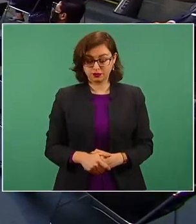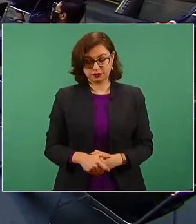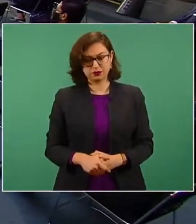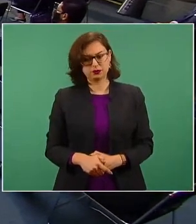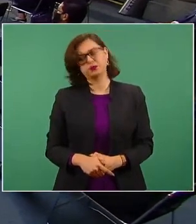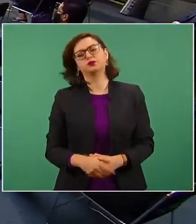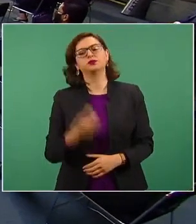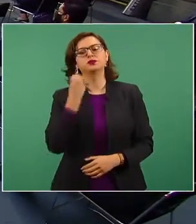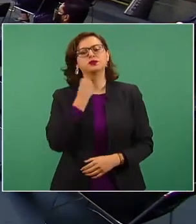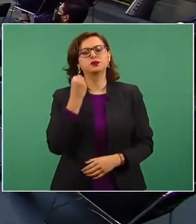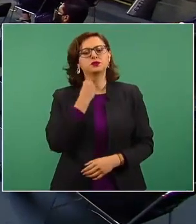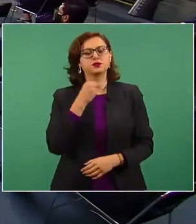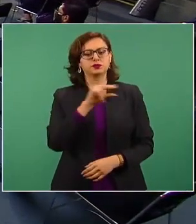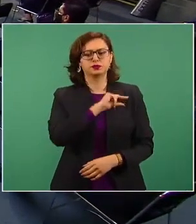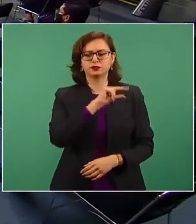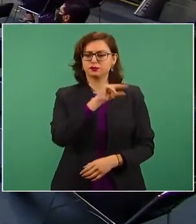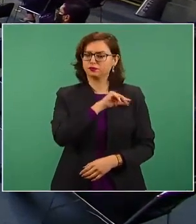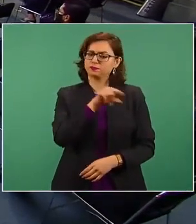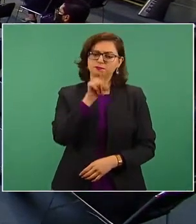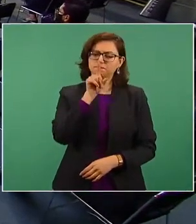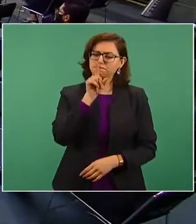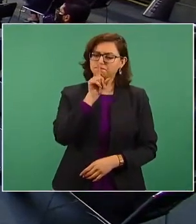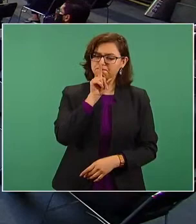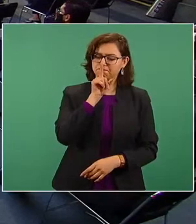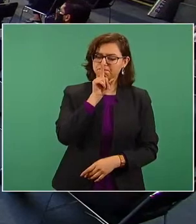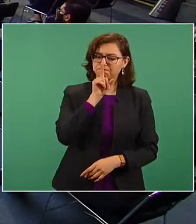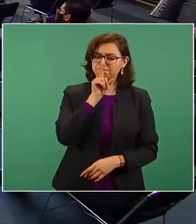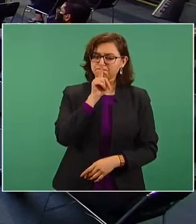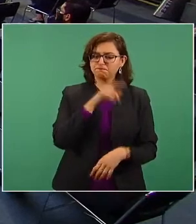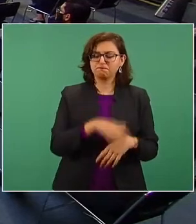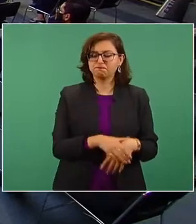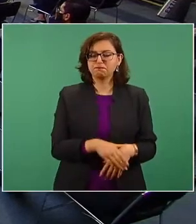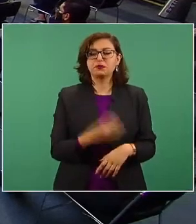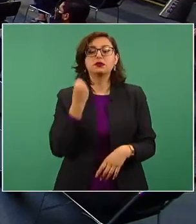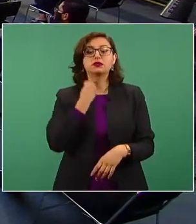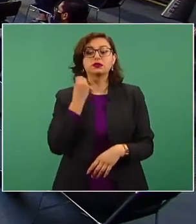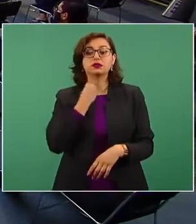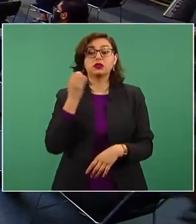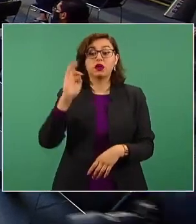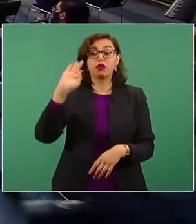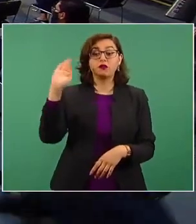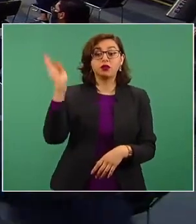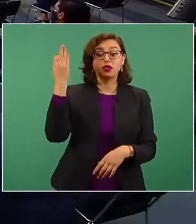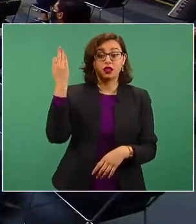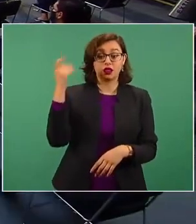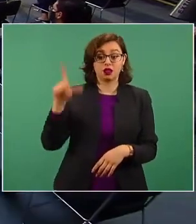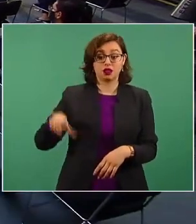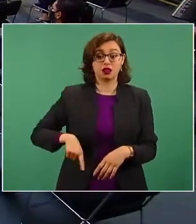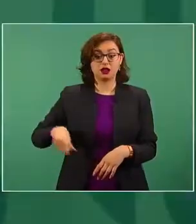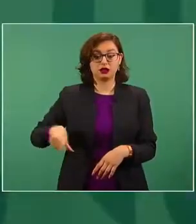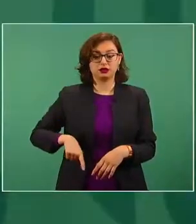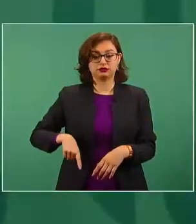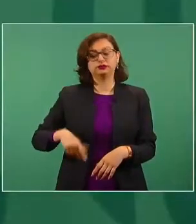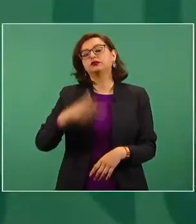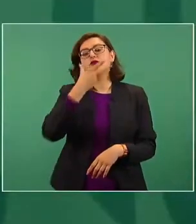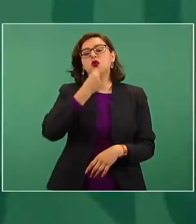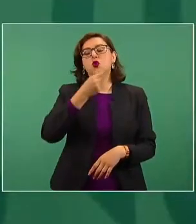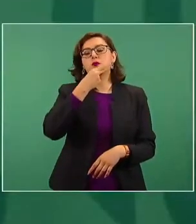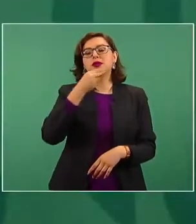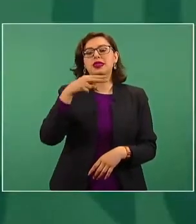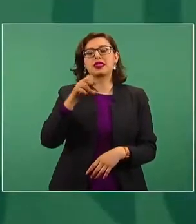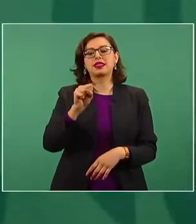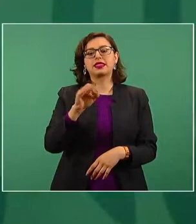defensorías públicas, con la Defensoría Federal, precisamente con Neftalí